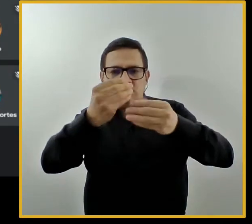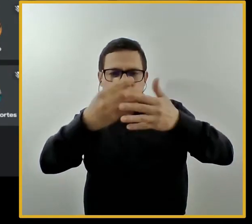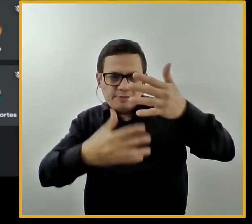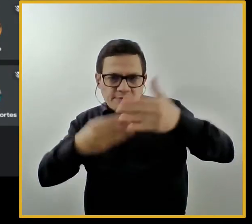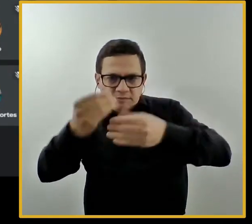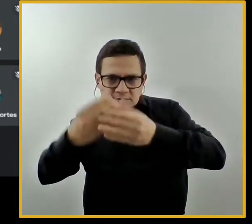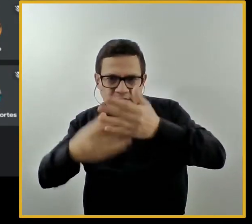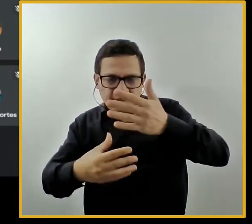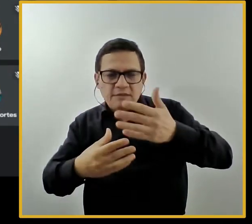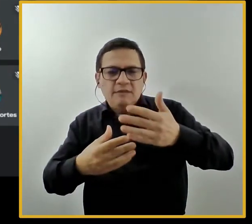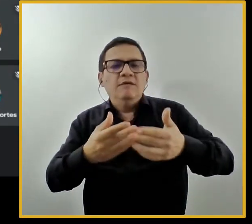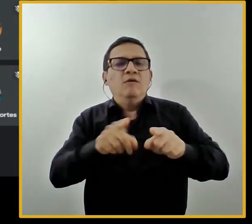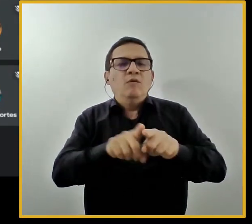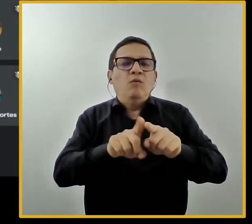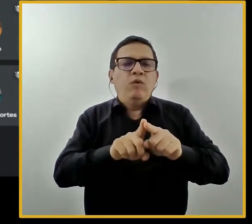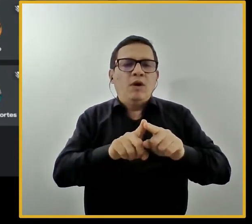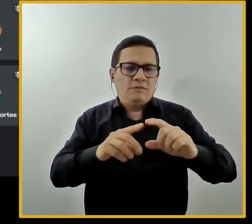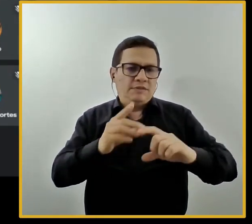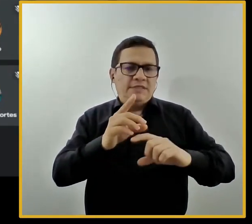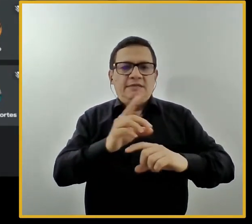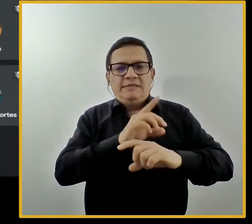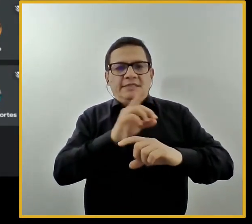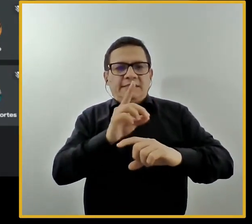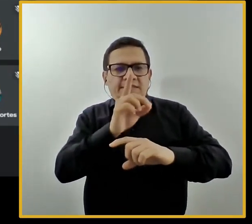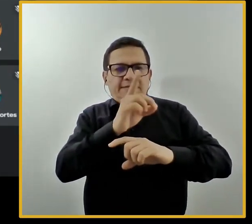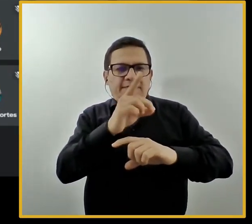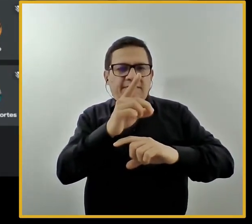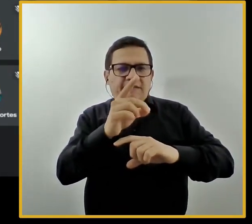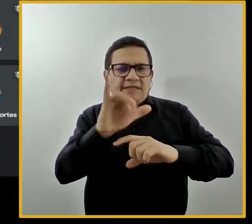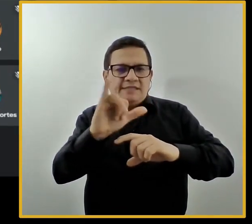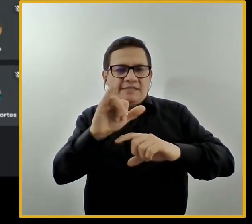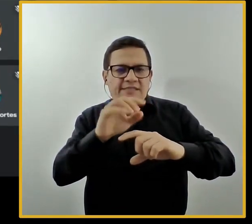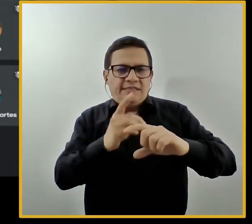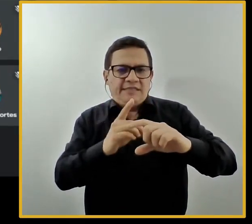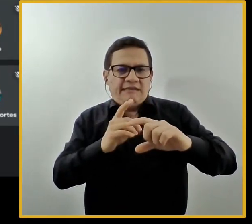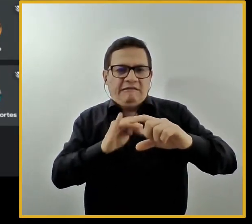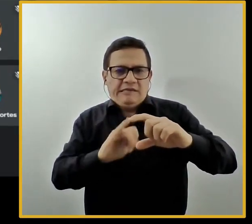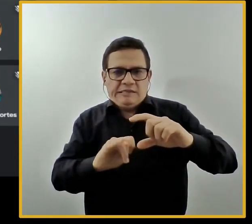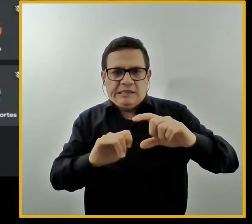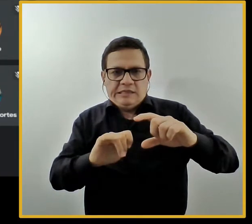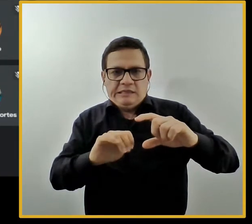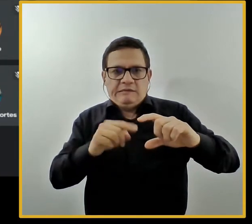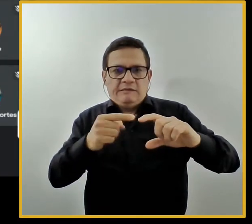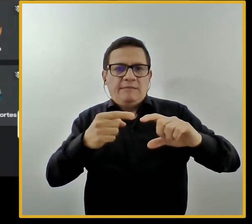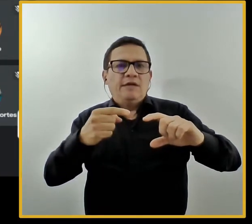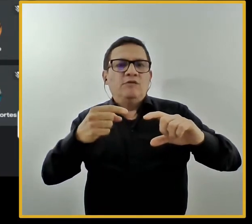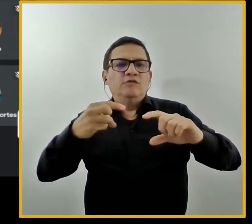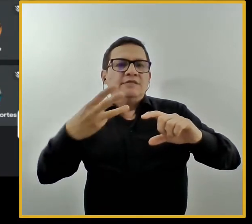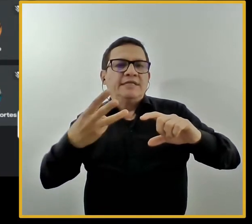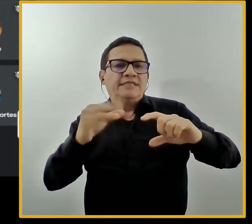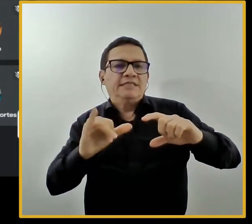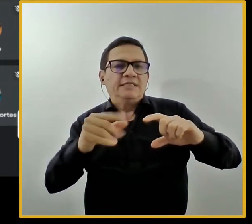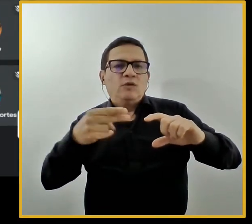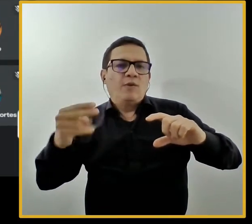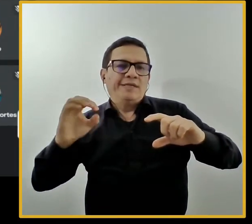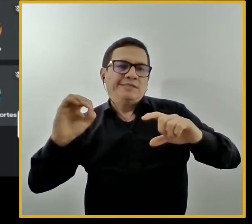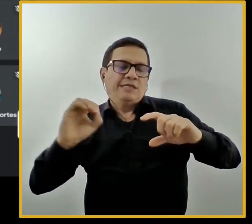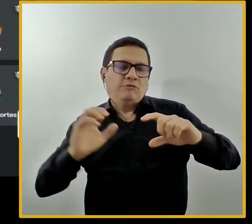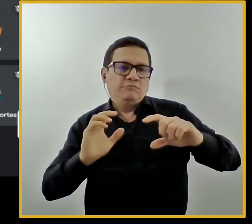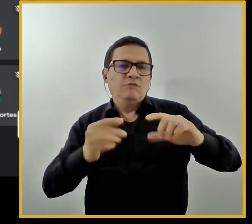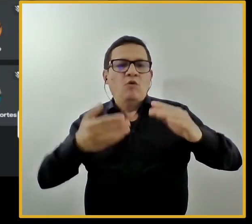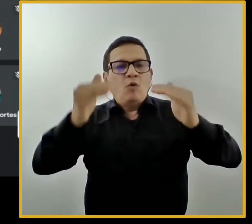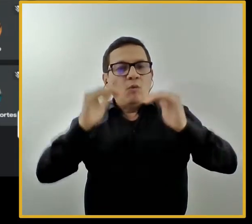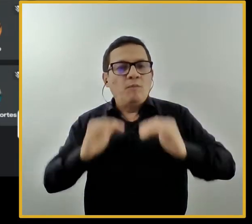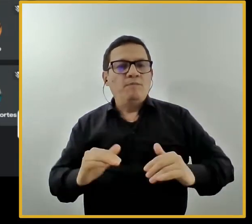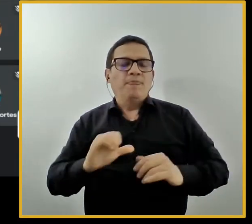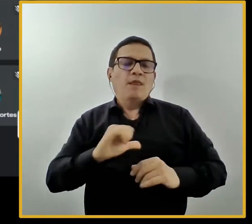allí, diferencial de y con respecto al diferencial de x menos 3 igual a 0. Y tenemos también